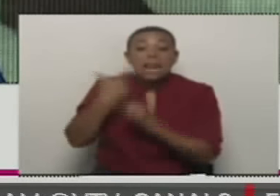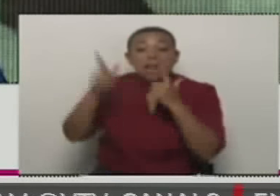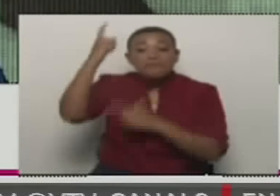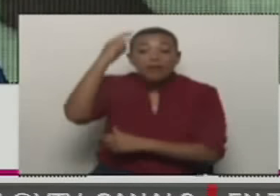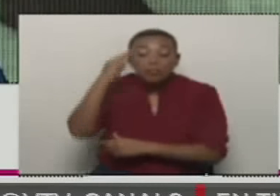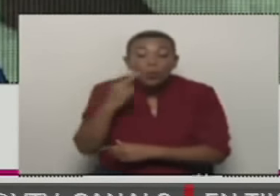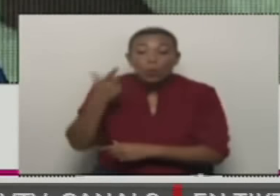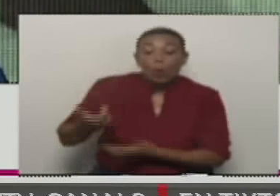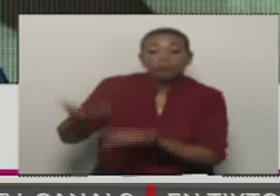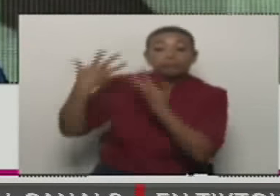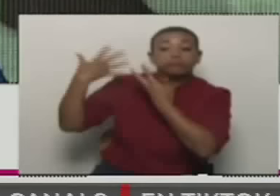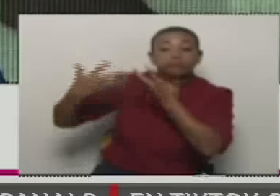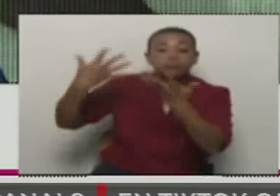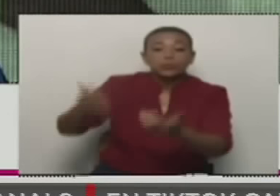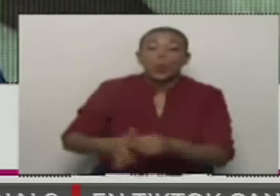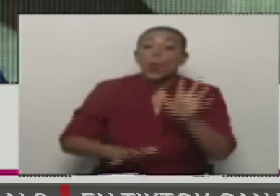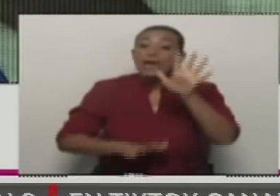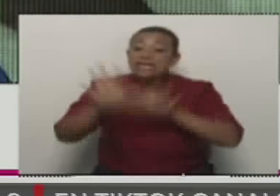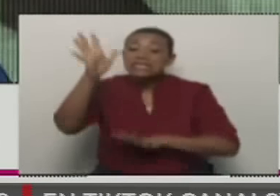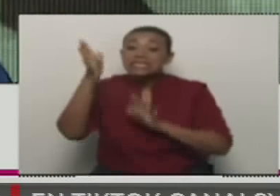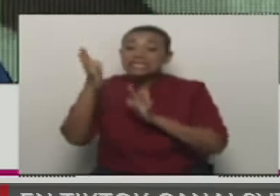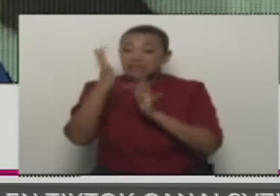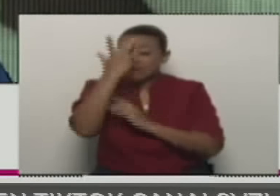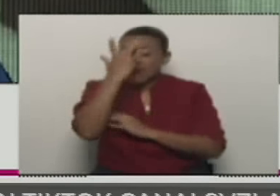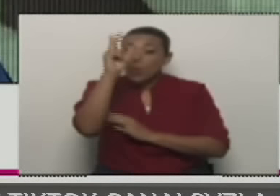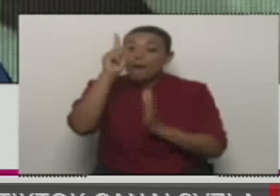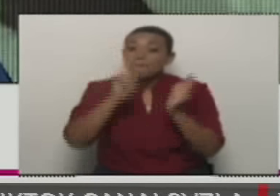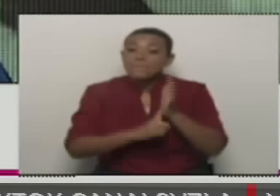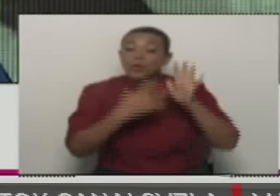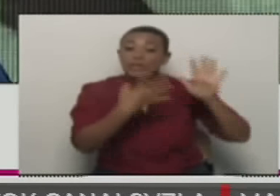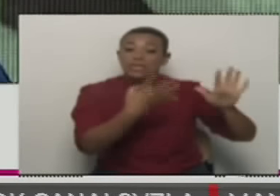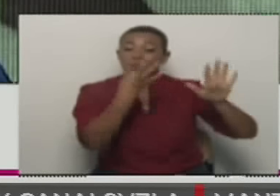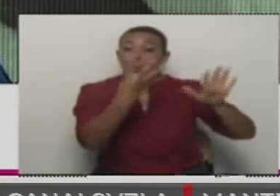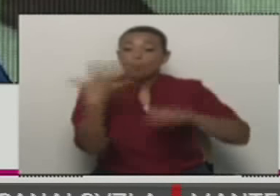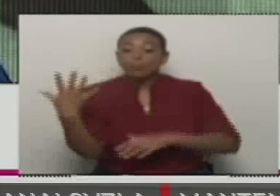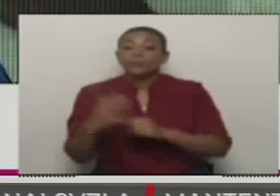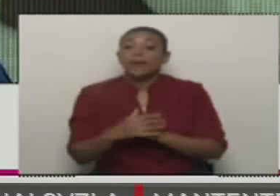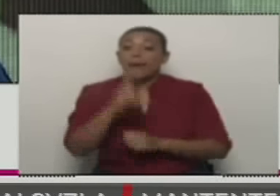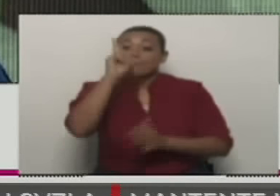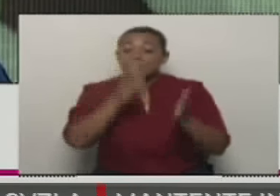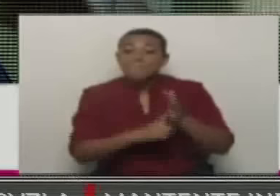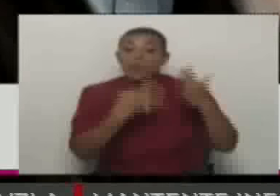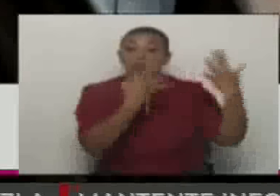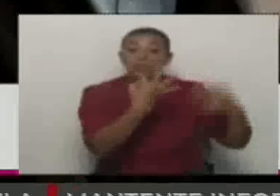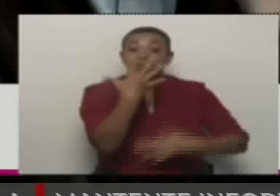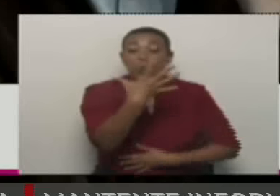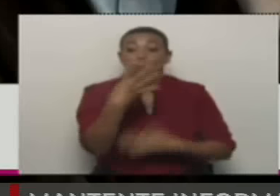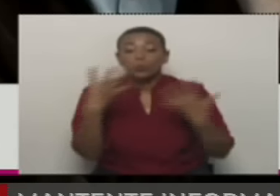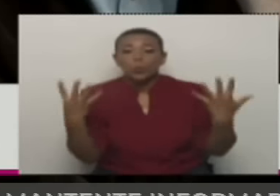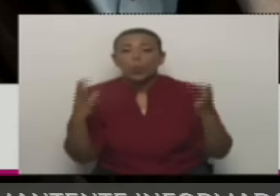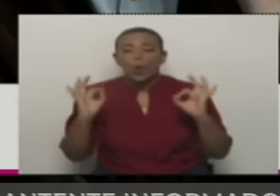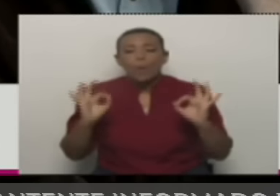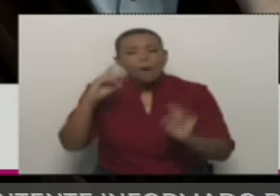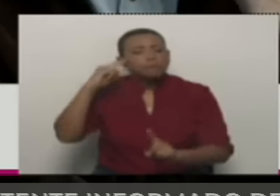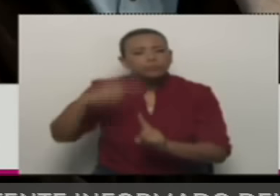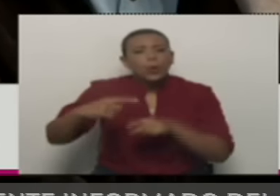Bolívar, un 15 de febrero de 1819. Yo he venido recomendando. Es muy